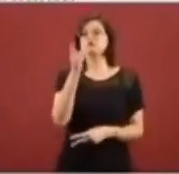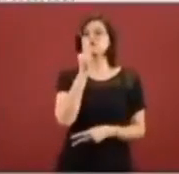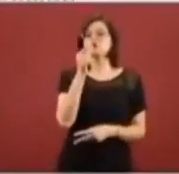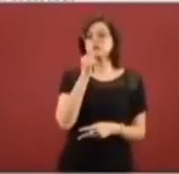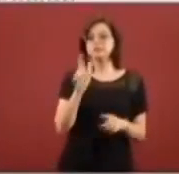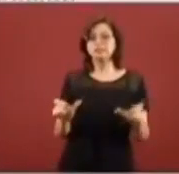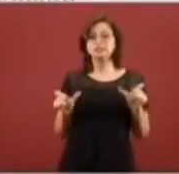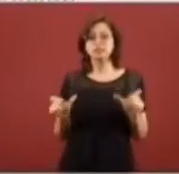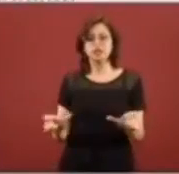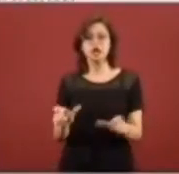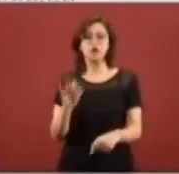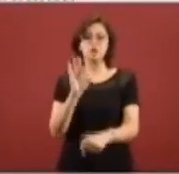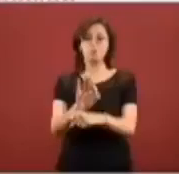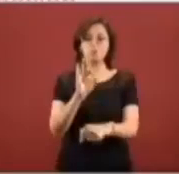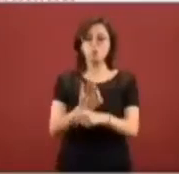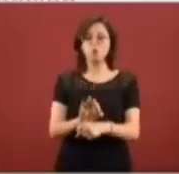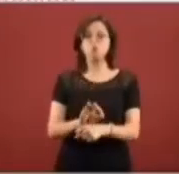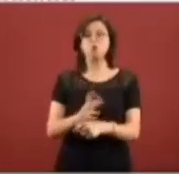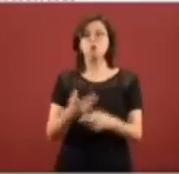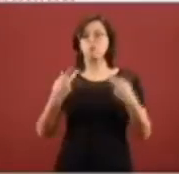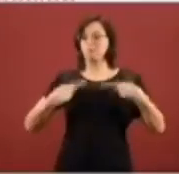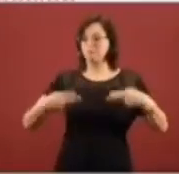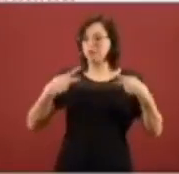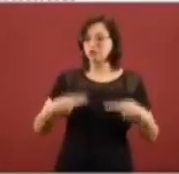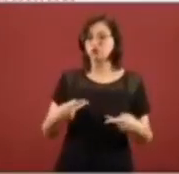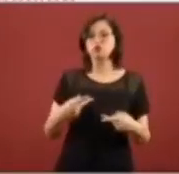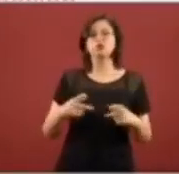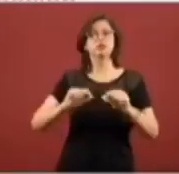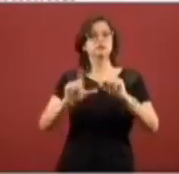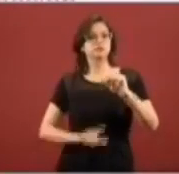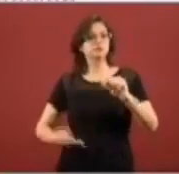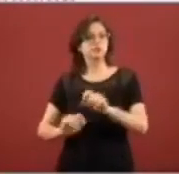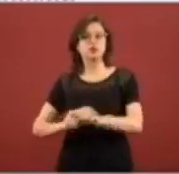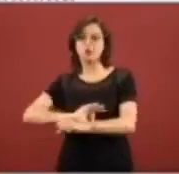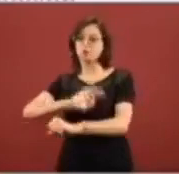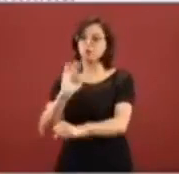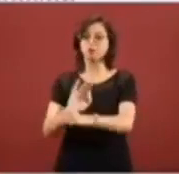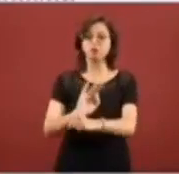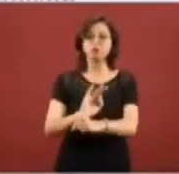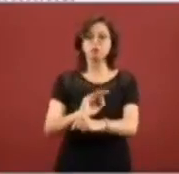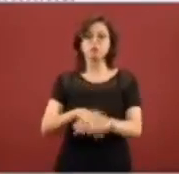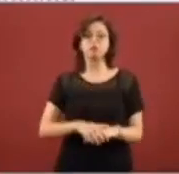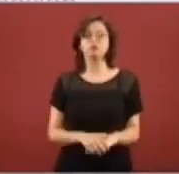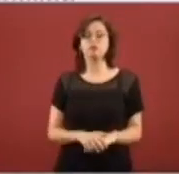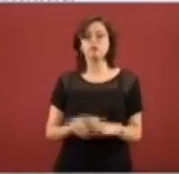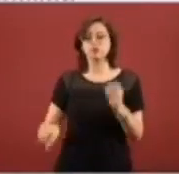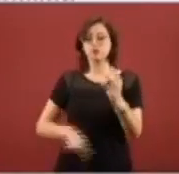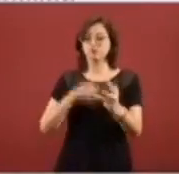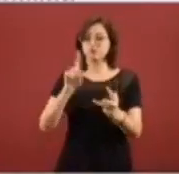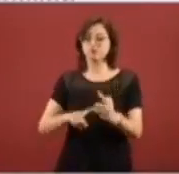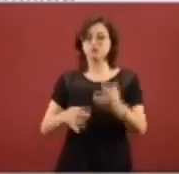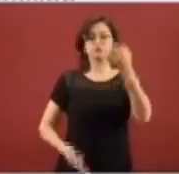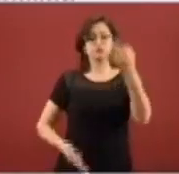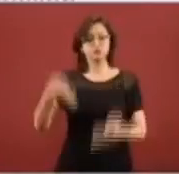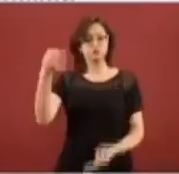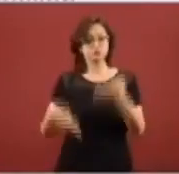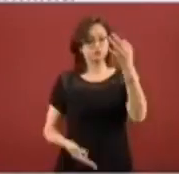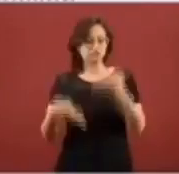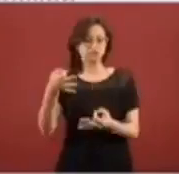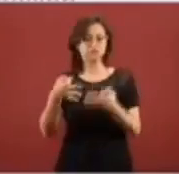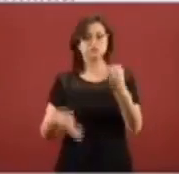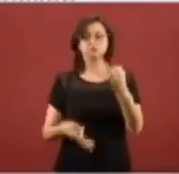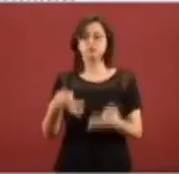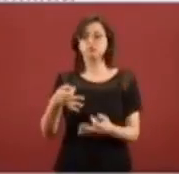la protección ciudadana, la defensa de la integridad y la soberanía nacional, la procuración e impartición de justicia, así como la